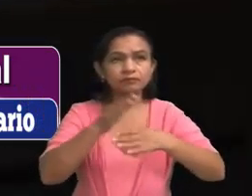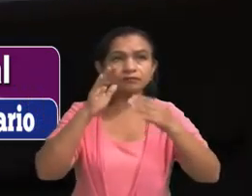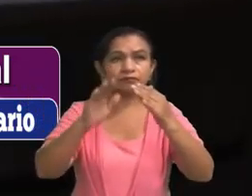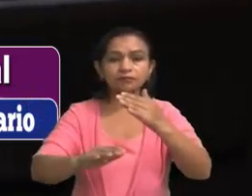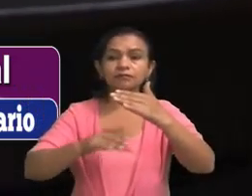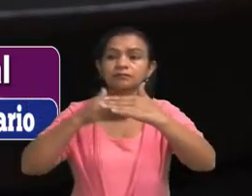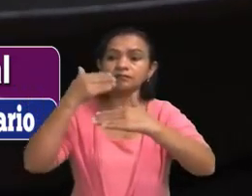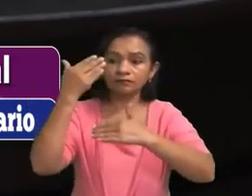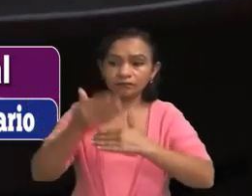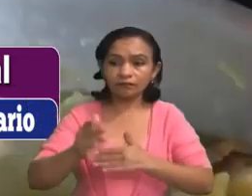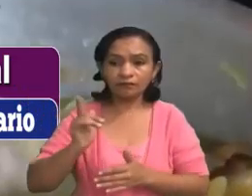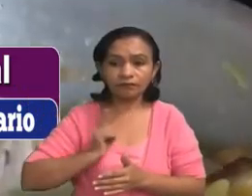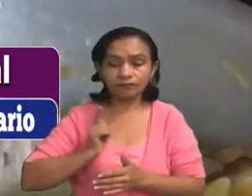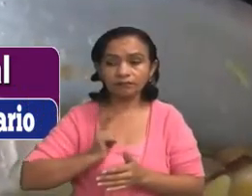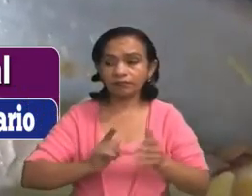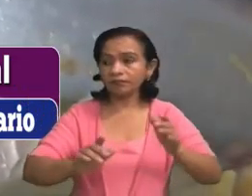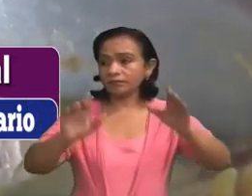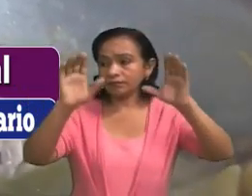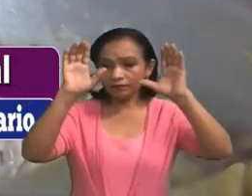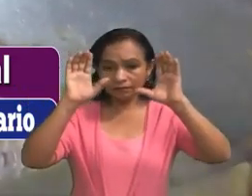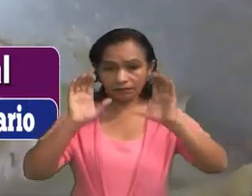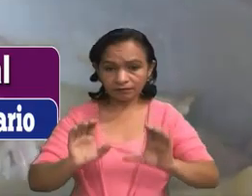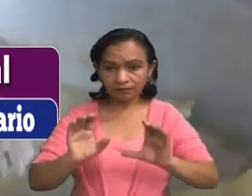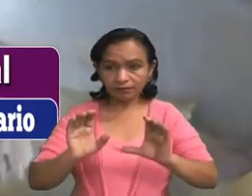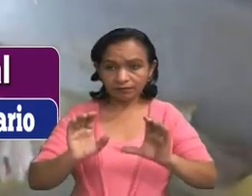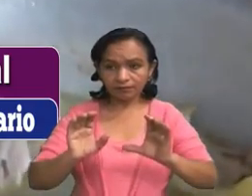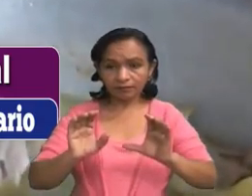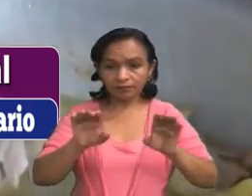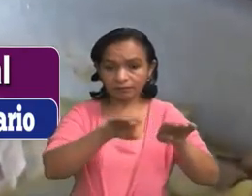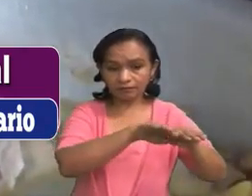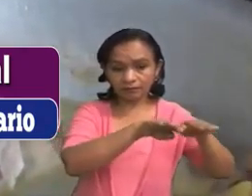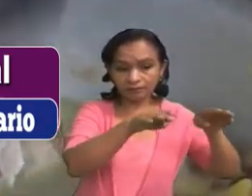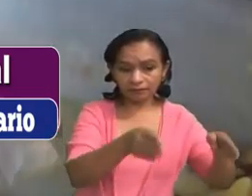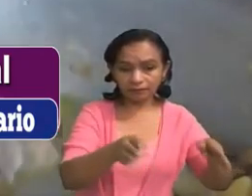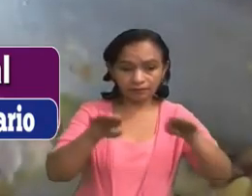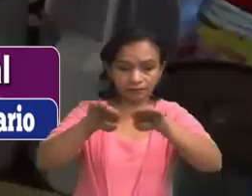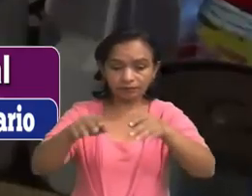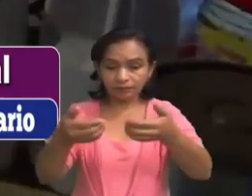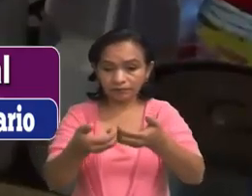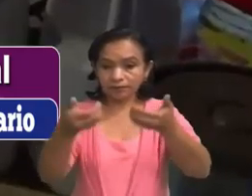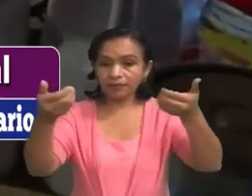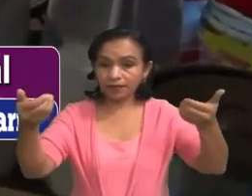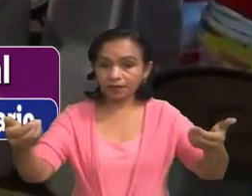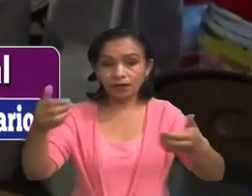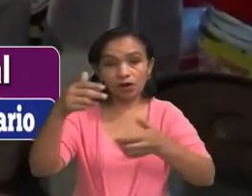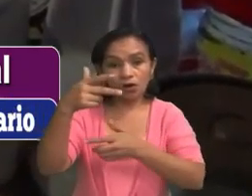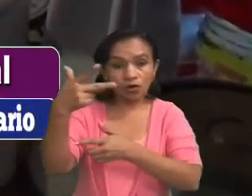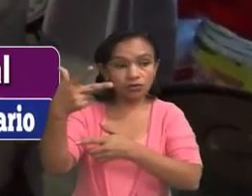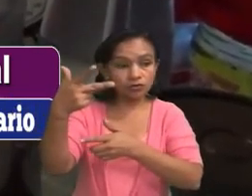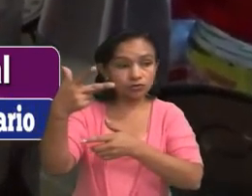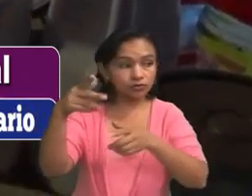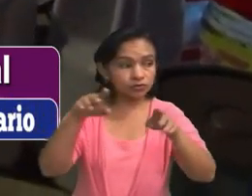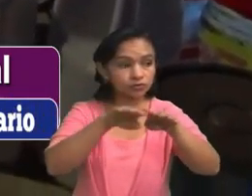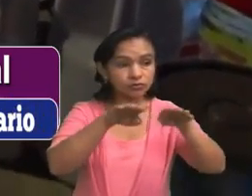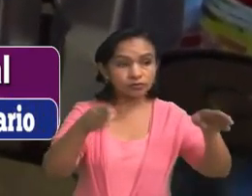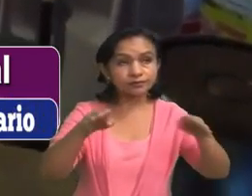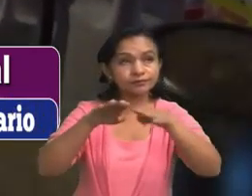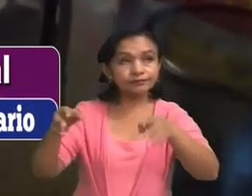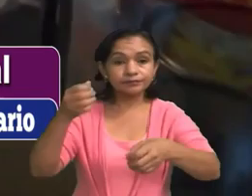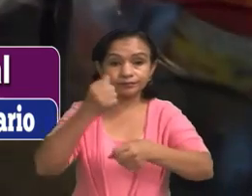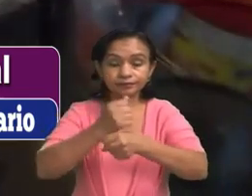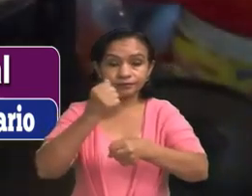eso tenemos en la tarde del primer día una división de las mesas que estaba hablando. Son 8 mesas de trabajo, ahí vamos a